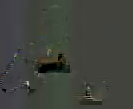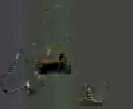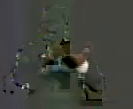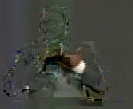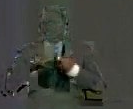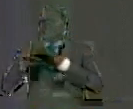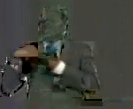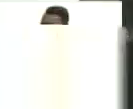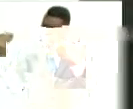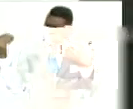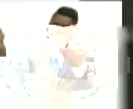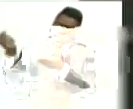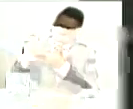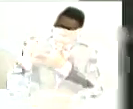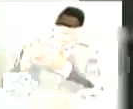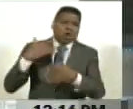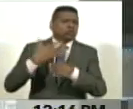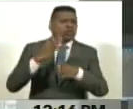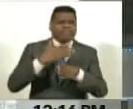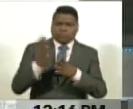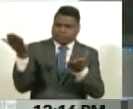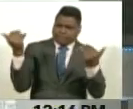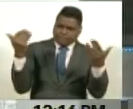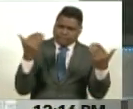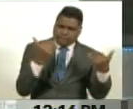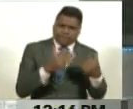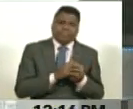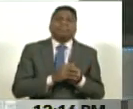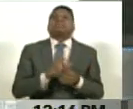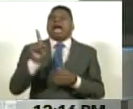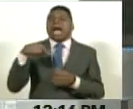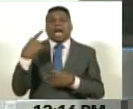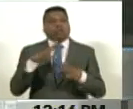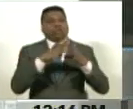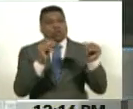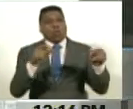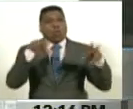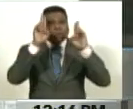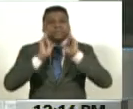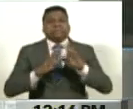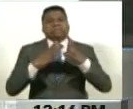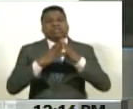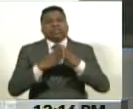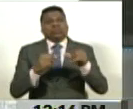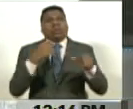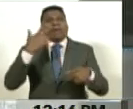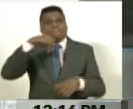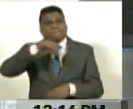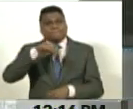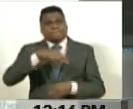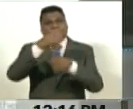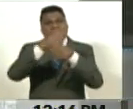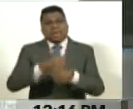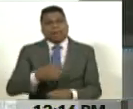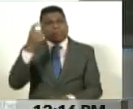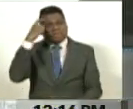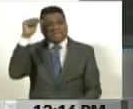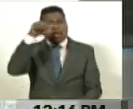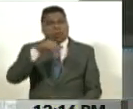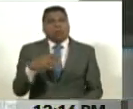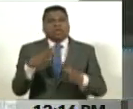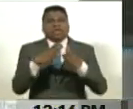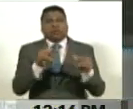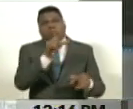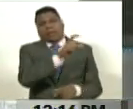enérgico por estas acciones que le han robado en algunos momentos la tranquilidad. Nosotros esperamos en el día de hoy que nuestra feligresía,